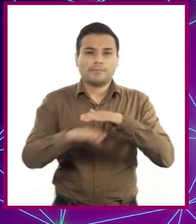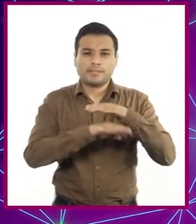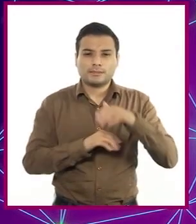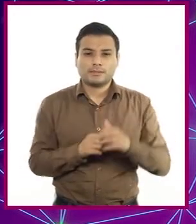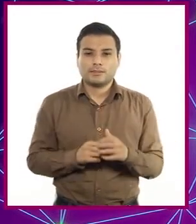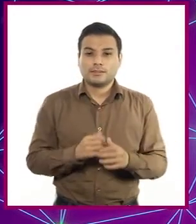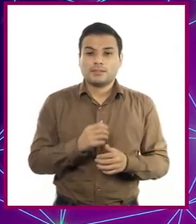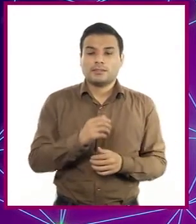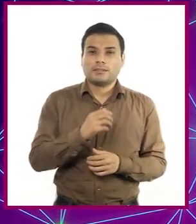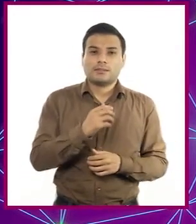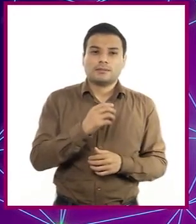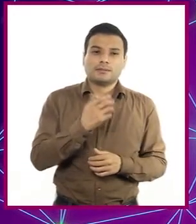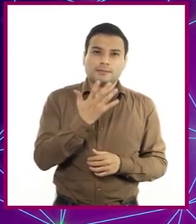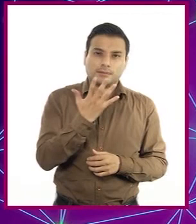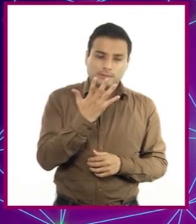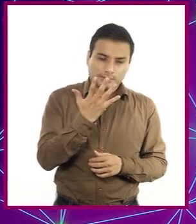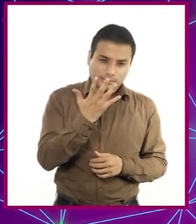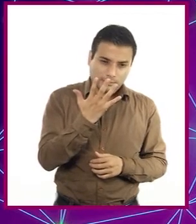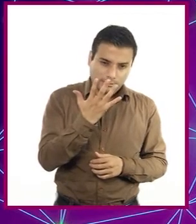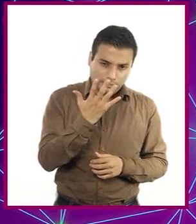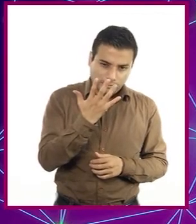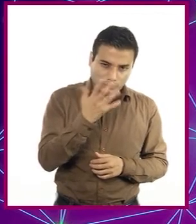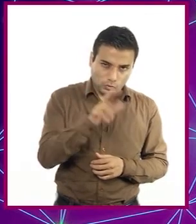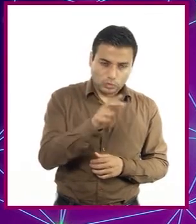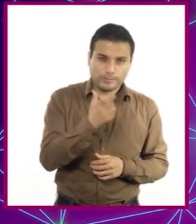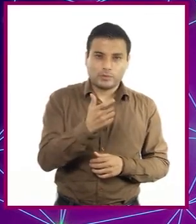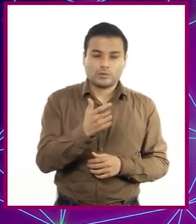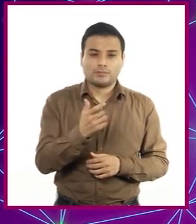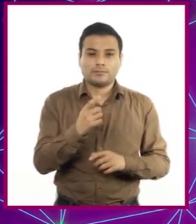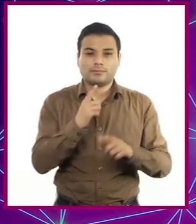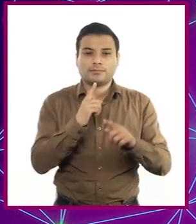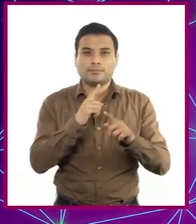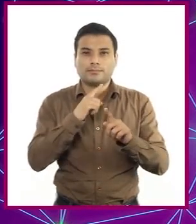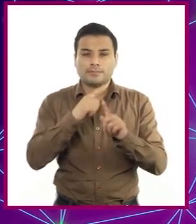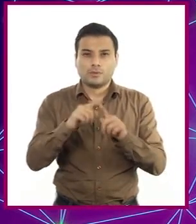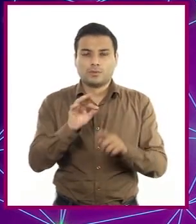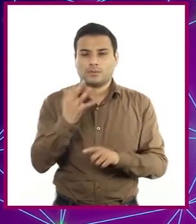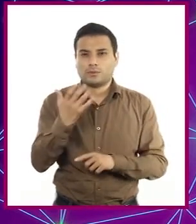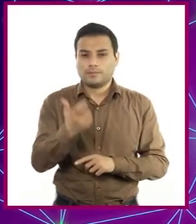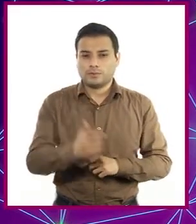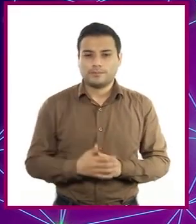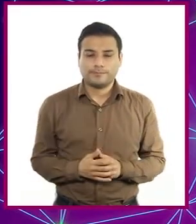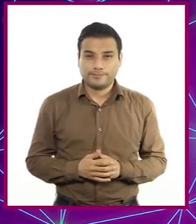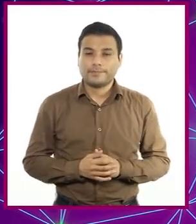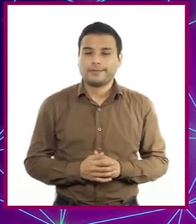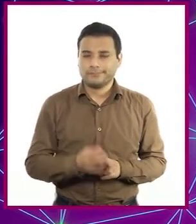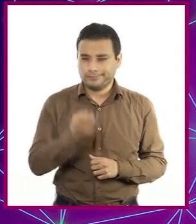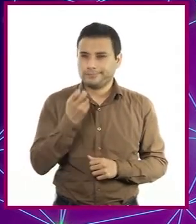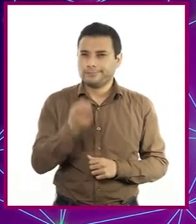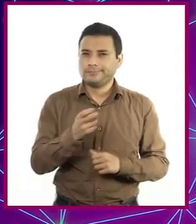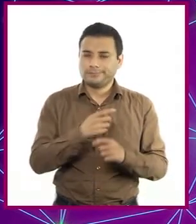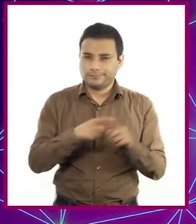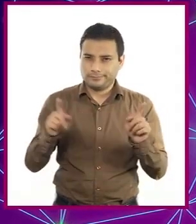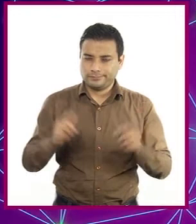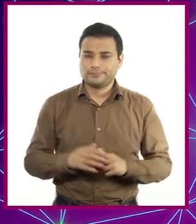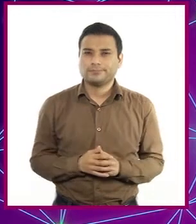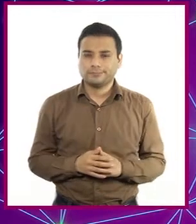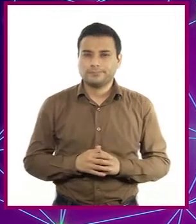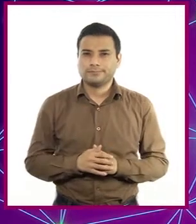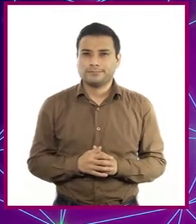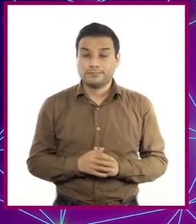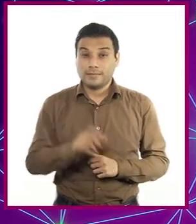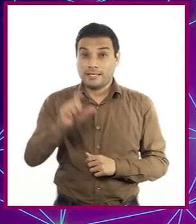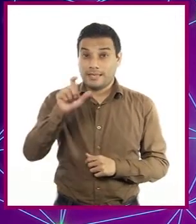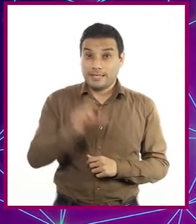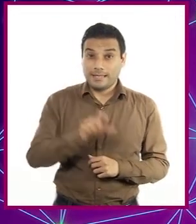45 pesos del corte. Correcto. Es posible observar una diferencia en este caso, un incremento en